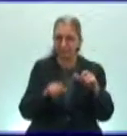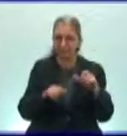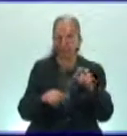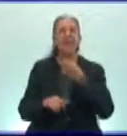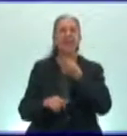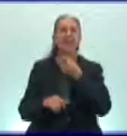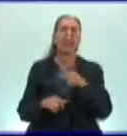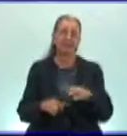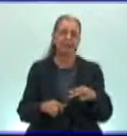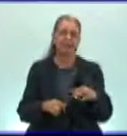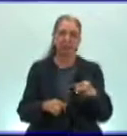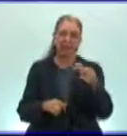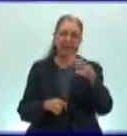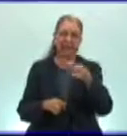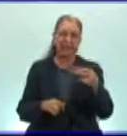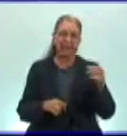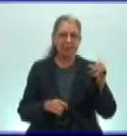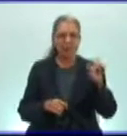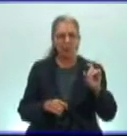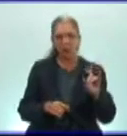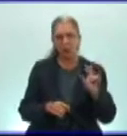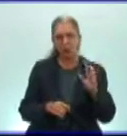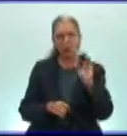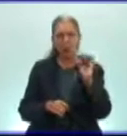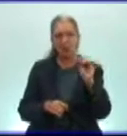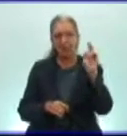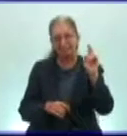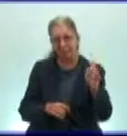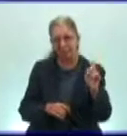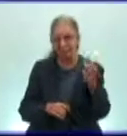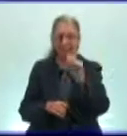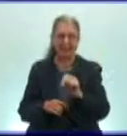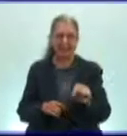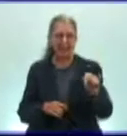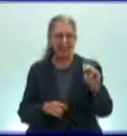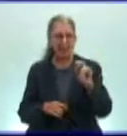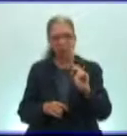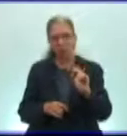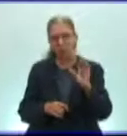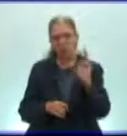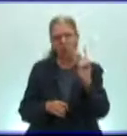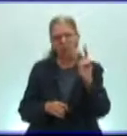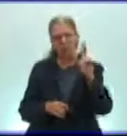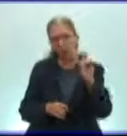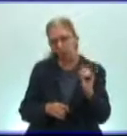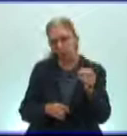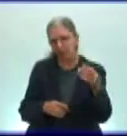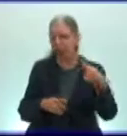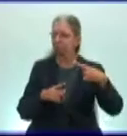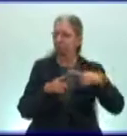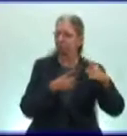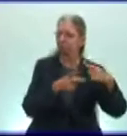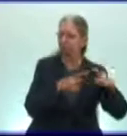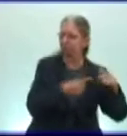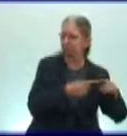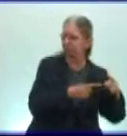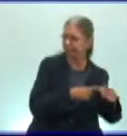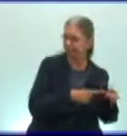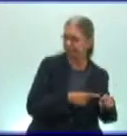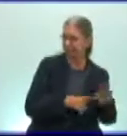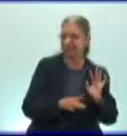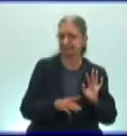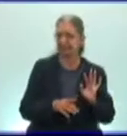el hidrógeno, el oxígeno, el nitrógeno, el oro, entre otros. En resumen, podemos